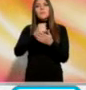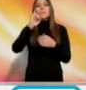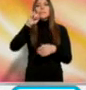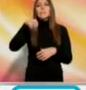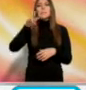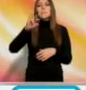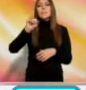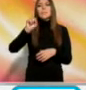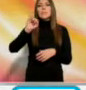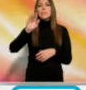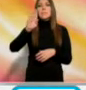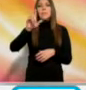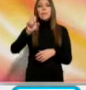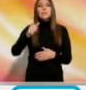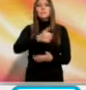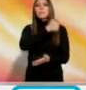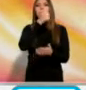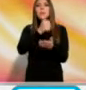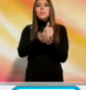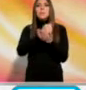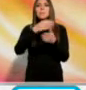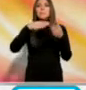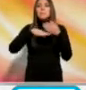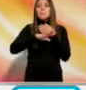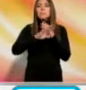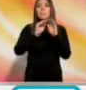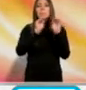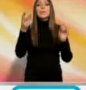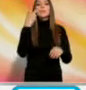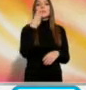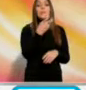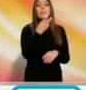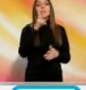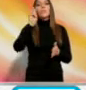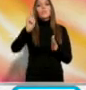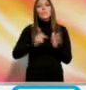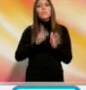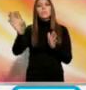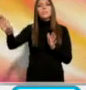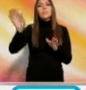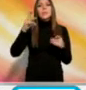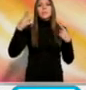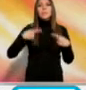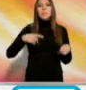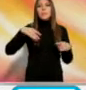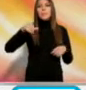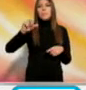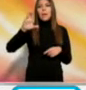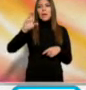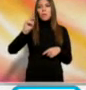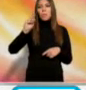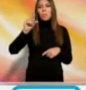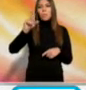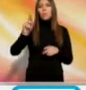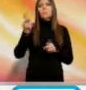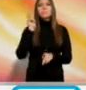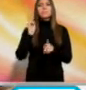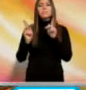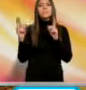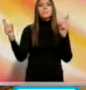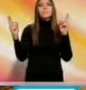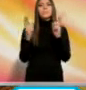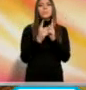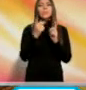Las ciudades invisibles retoma al personaje de Marco Polo hablando con el Gran Khan. El Gran